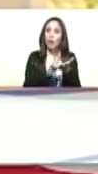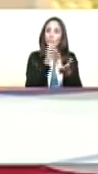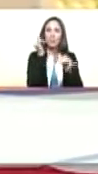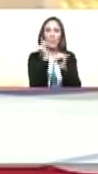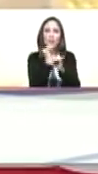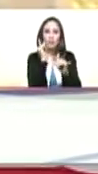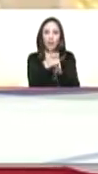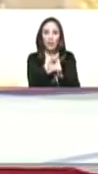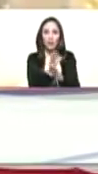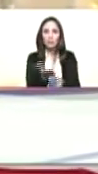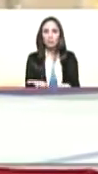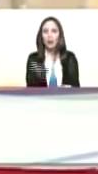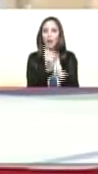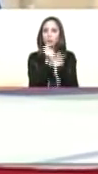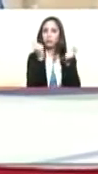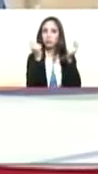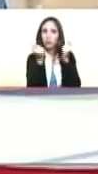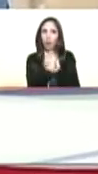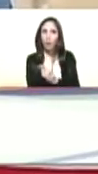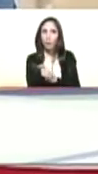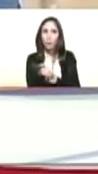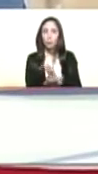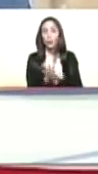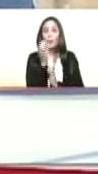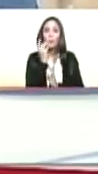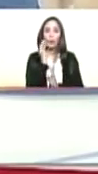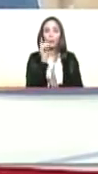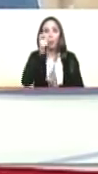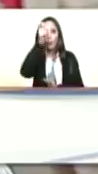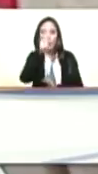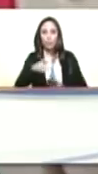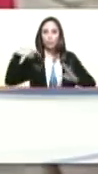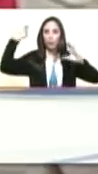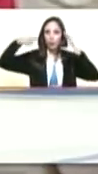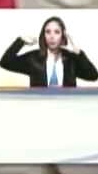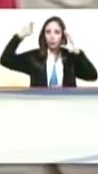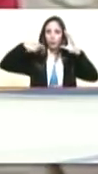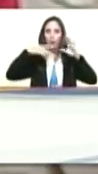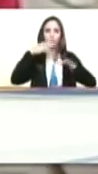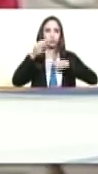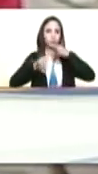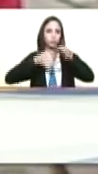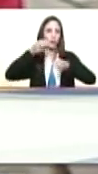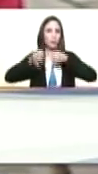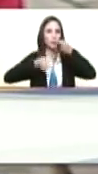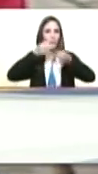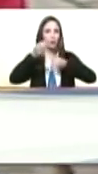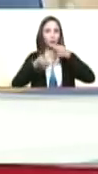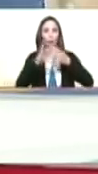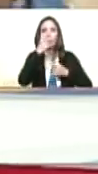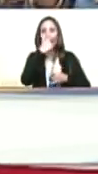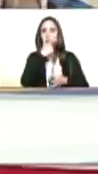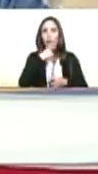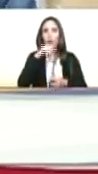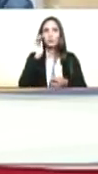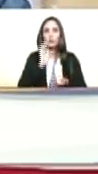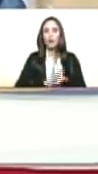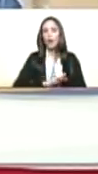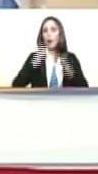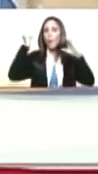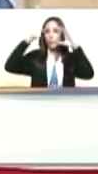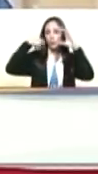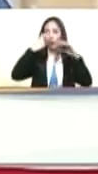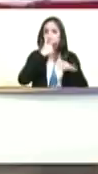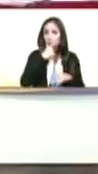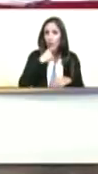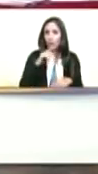artículo, Ernesto, lo convierto en un testimonio, en una noticia digital, en un videito bonito,